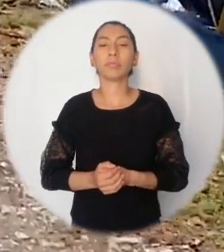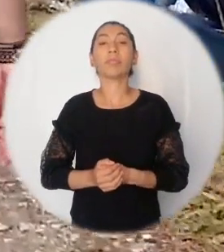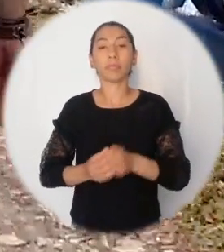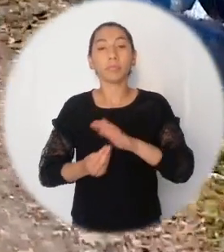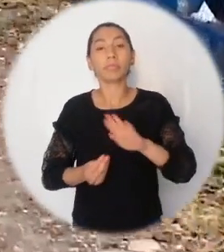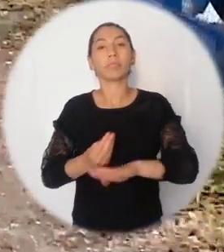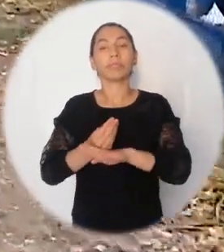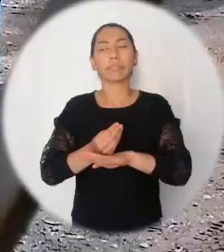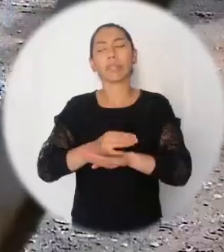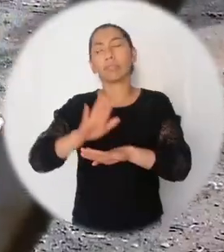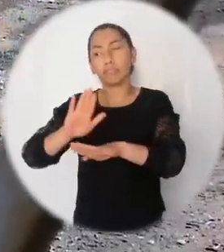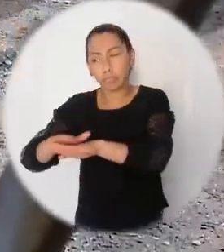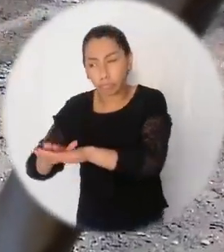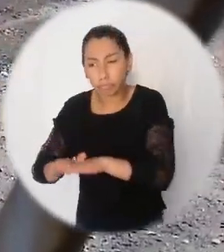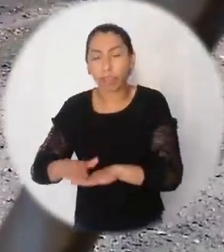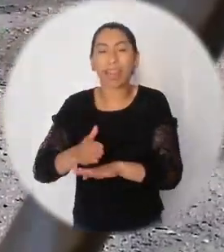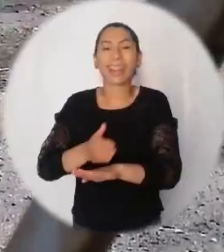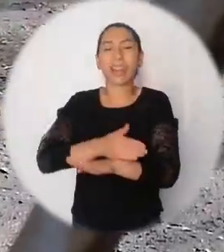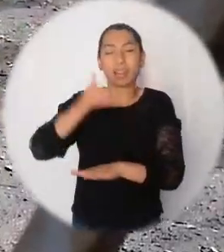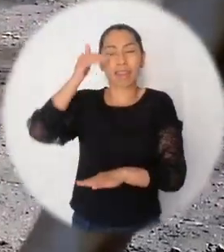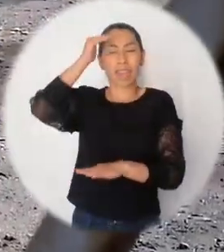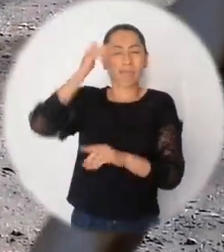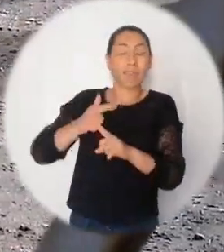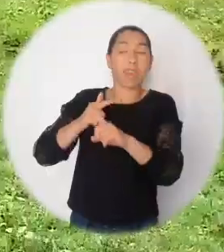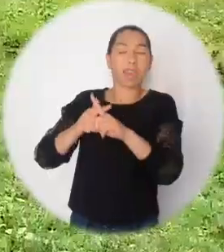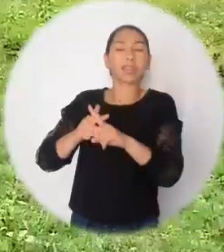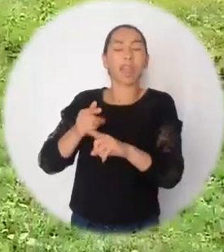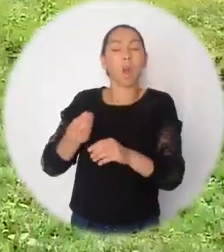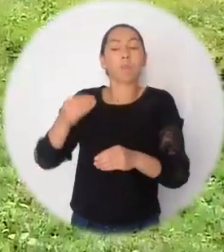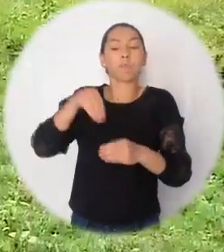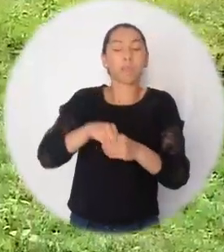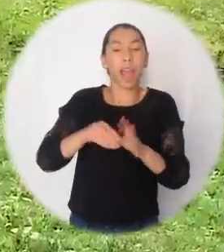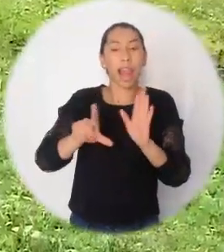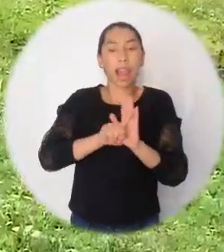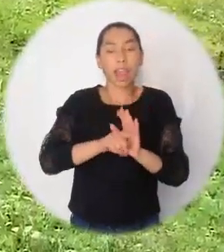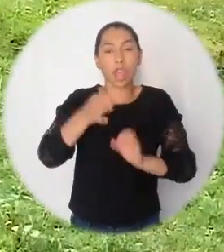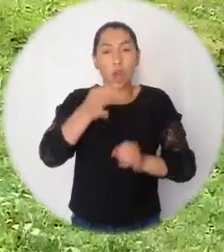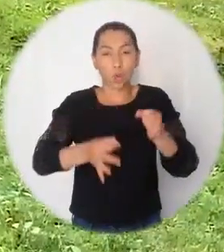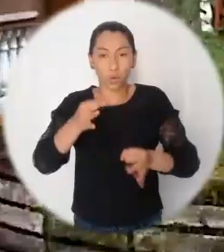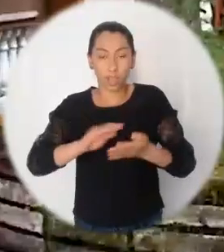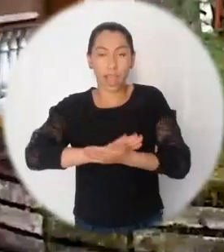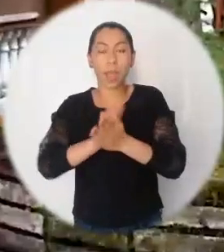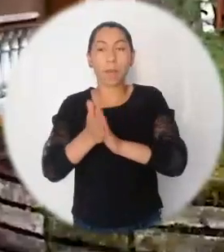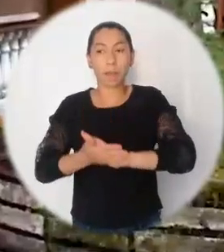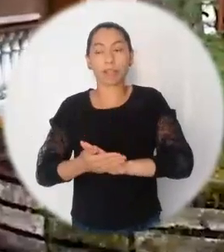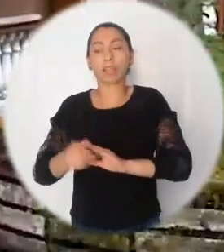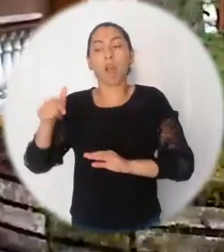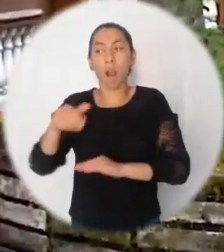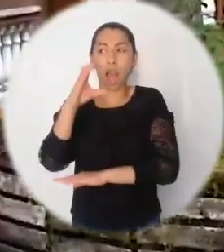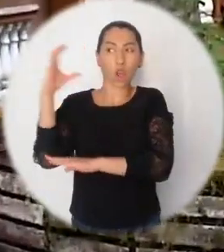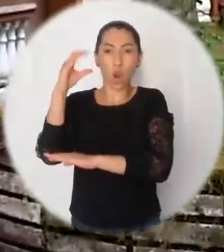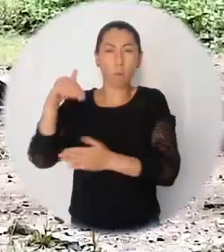El director de la unidad les hizo un llamado a los ex jefes paramilitares que se acogieron a la Ley de Justicia y Paz y que están regresando al país luego de haber